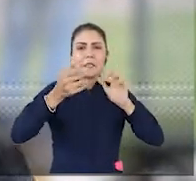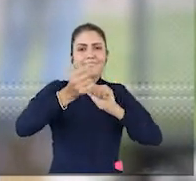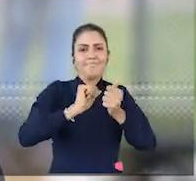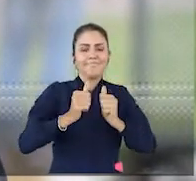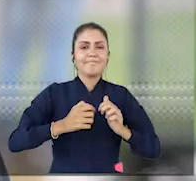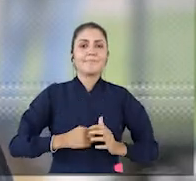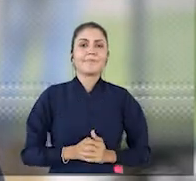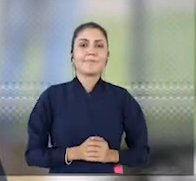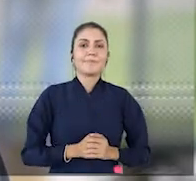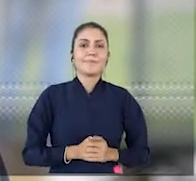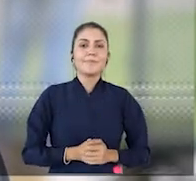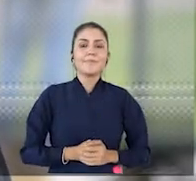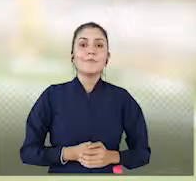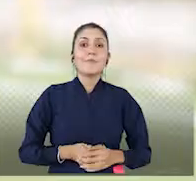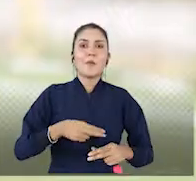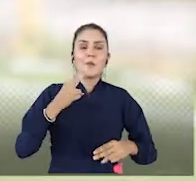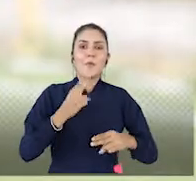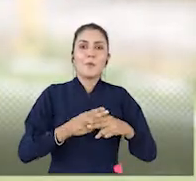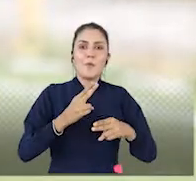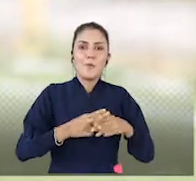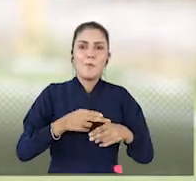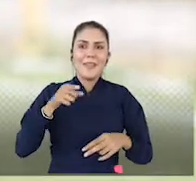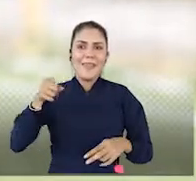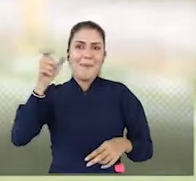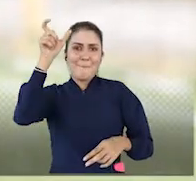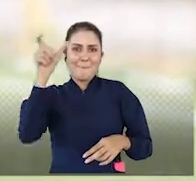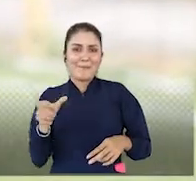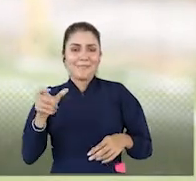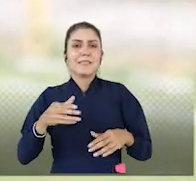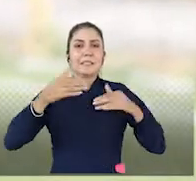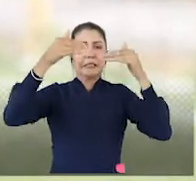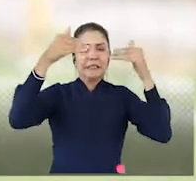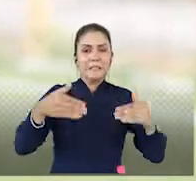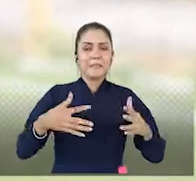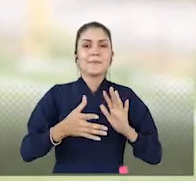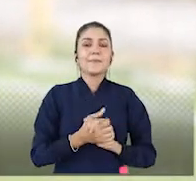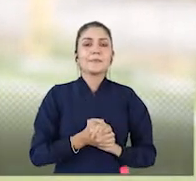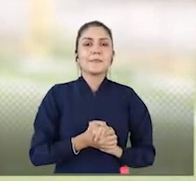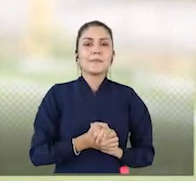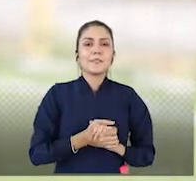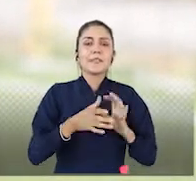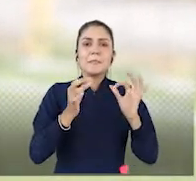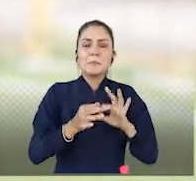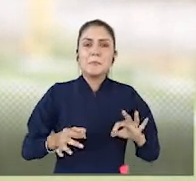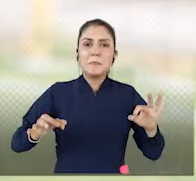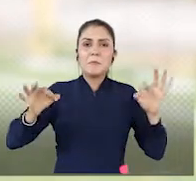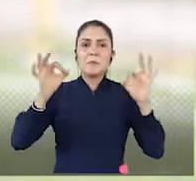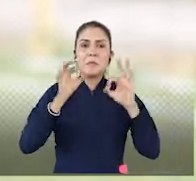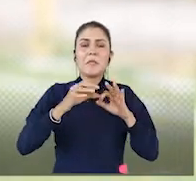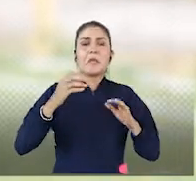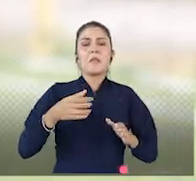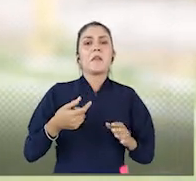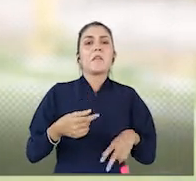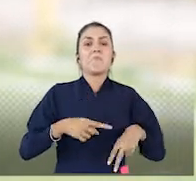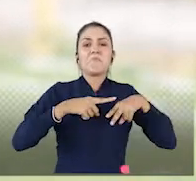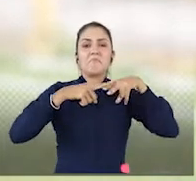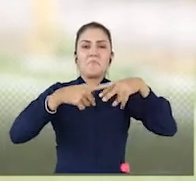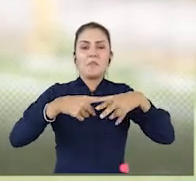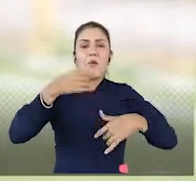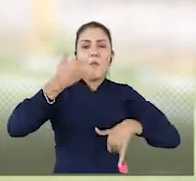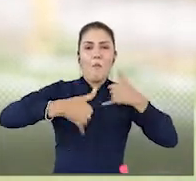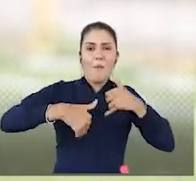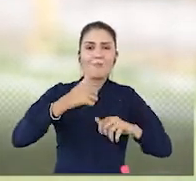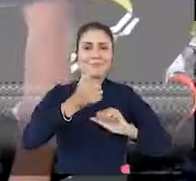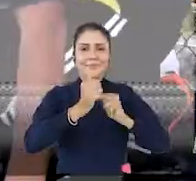como una inclusión deportiva Mi nombre es Jorge Alejandro puyo barón voy a presentar